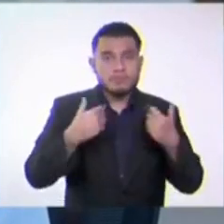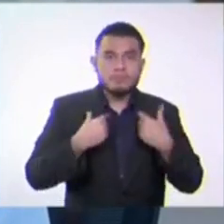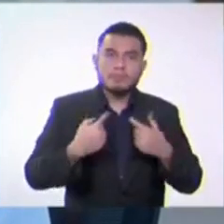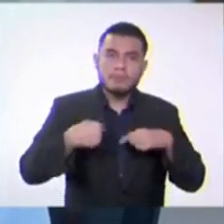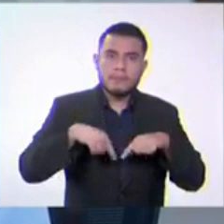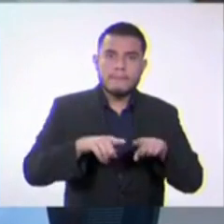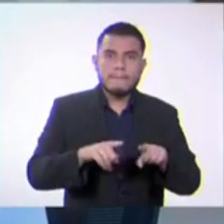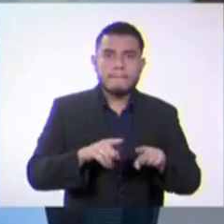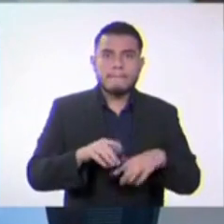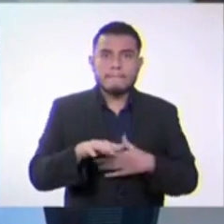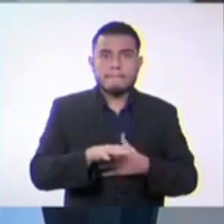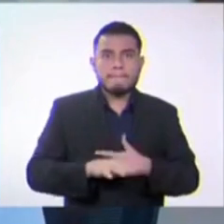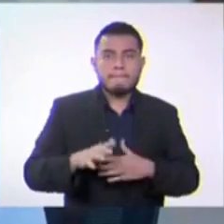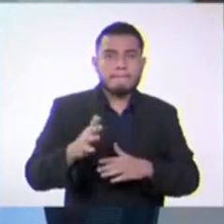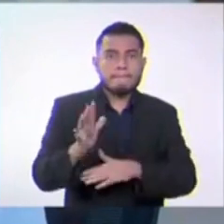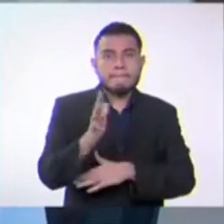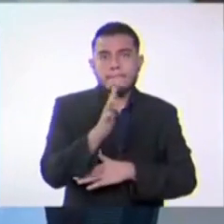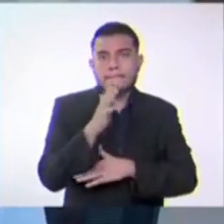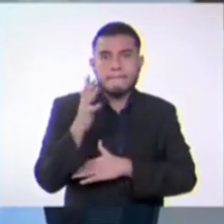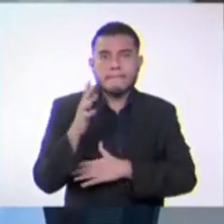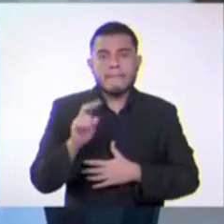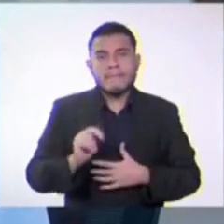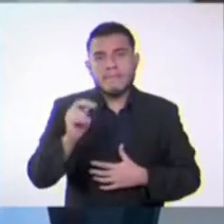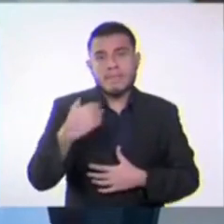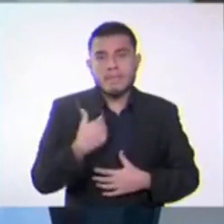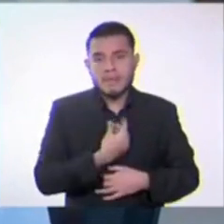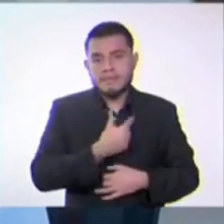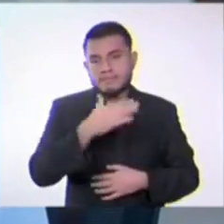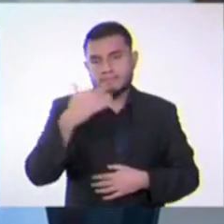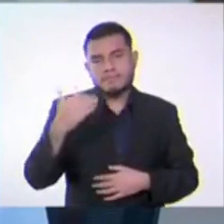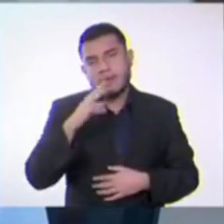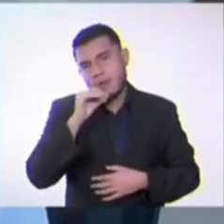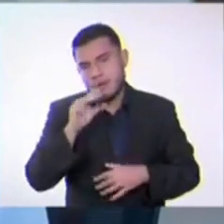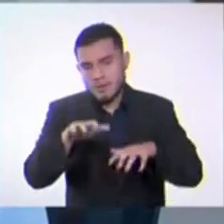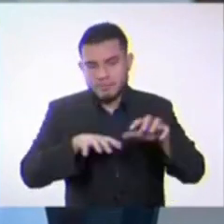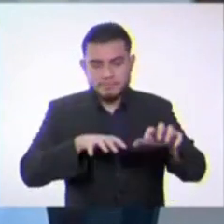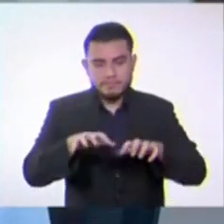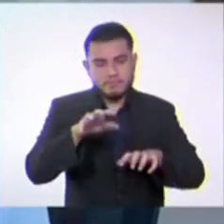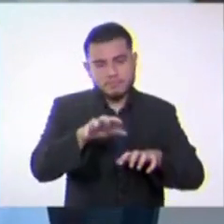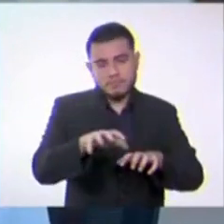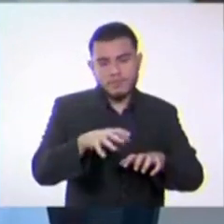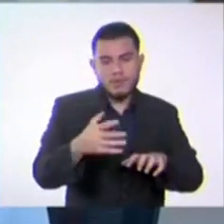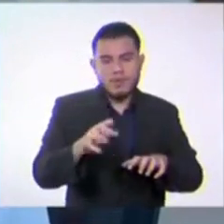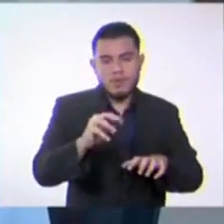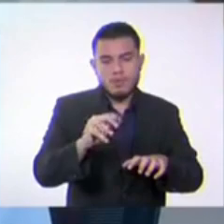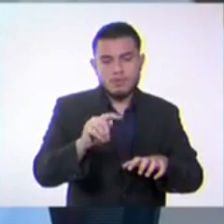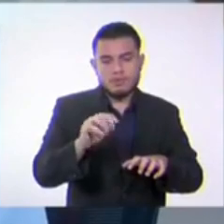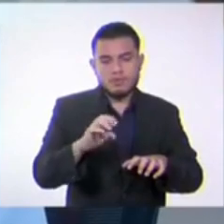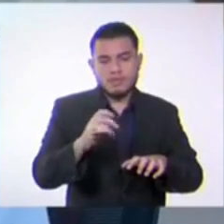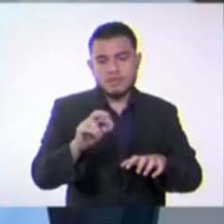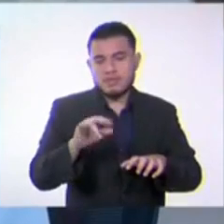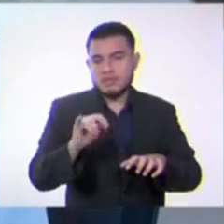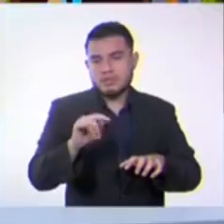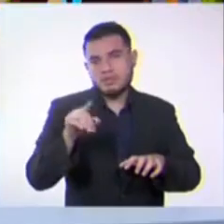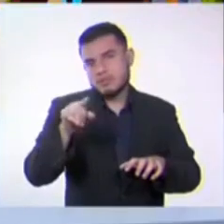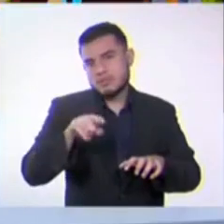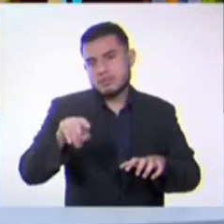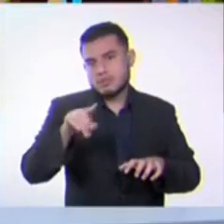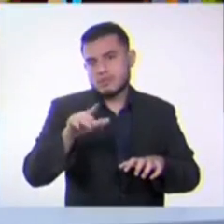región boscosa norte de nuestro país. Estamos hablando de zonas como Montecristo y toda esa